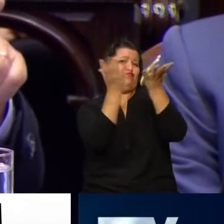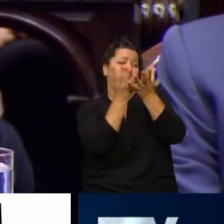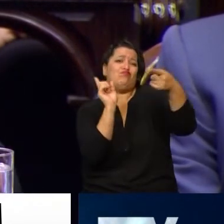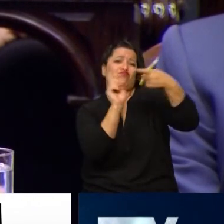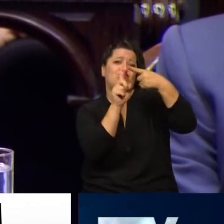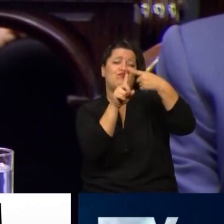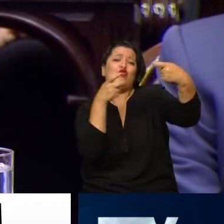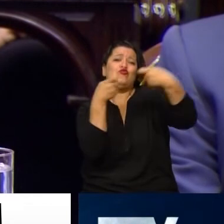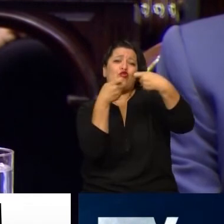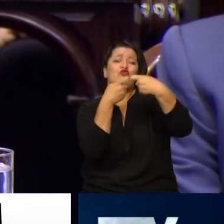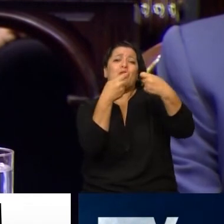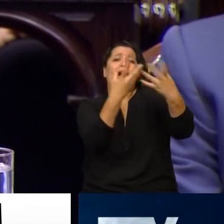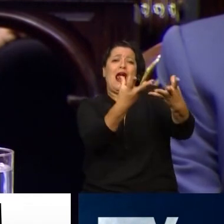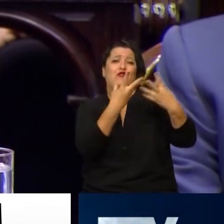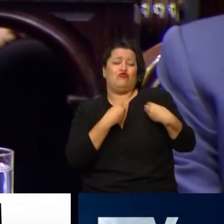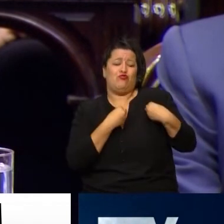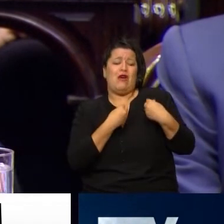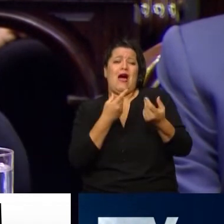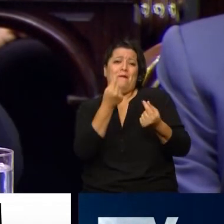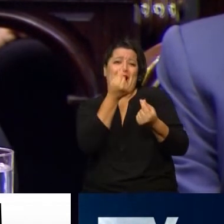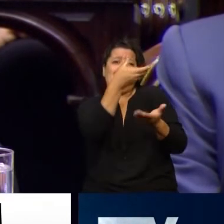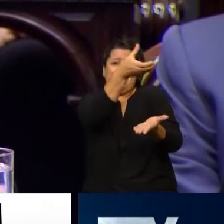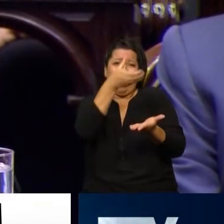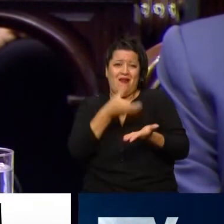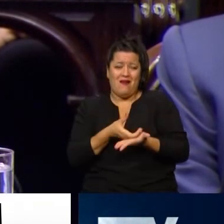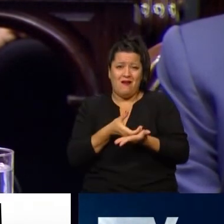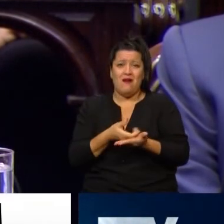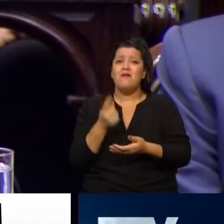pedir auxilio financiero. Es más,